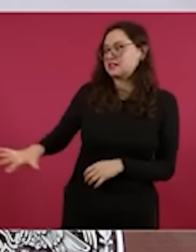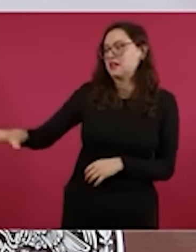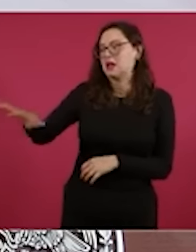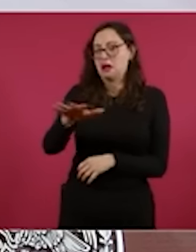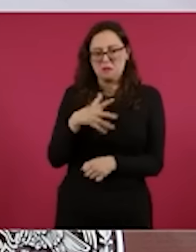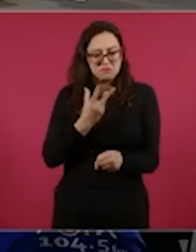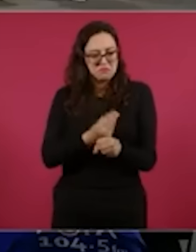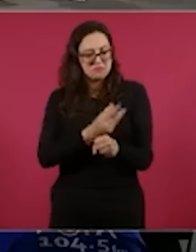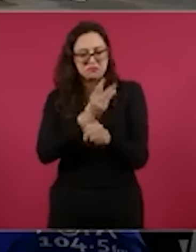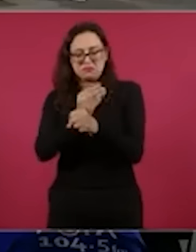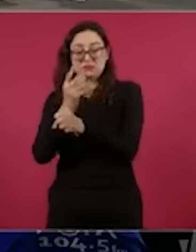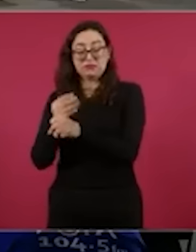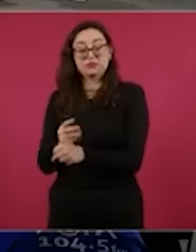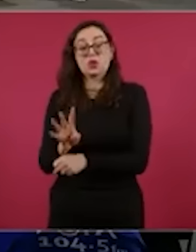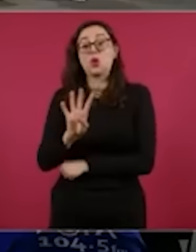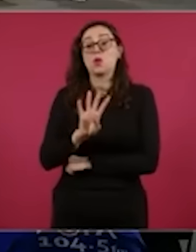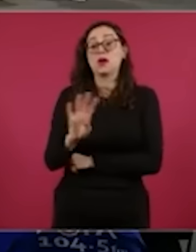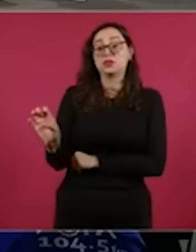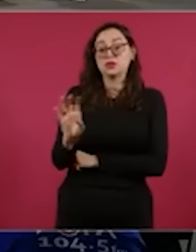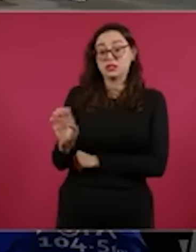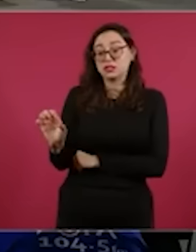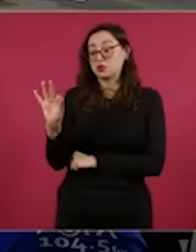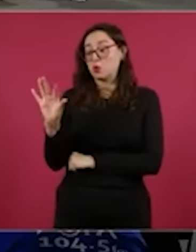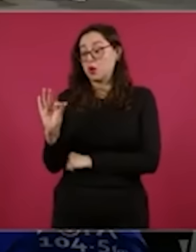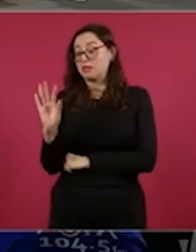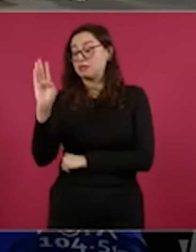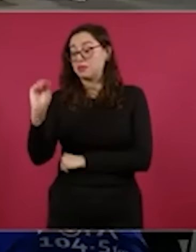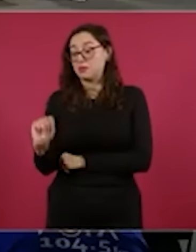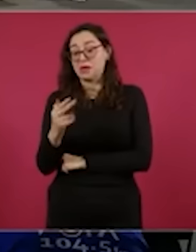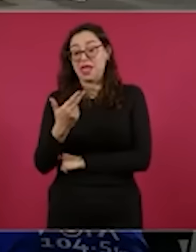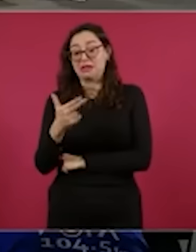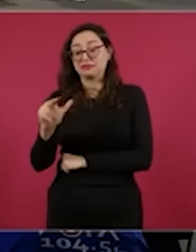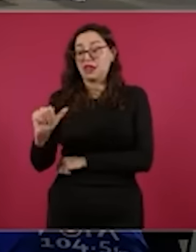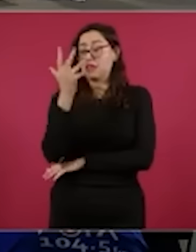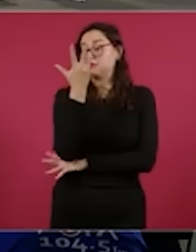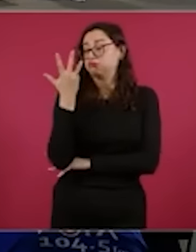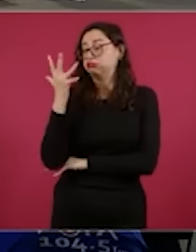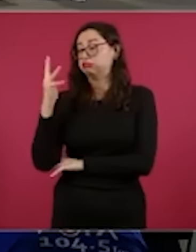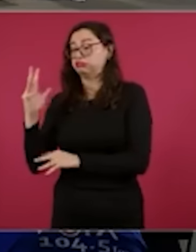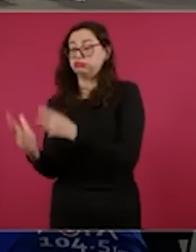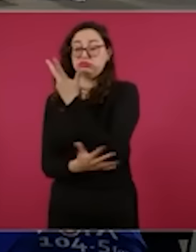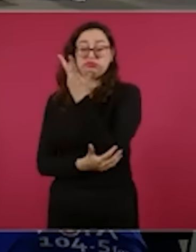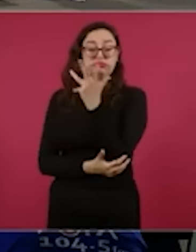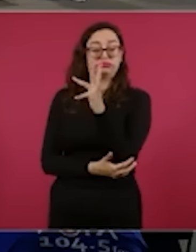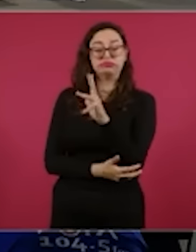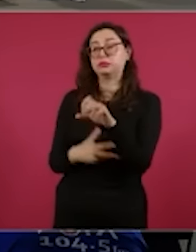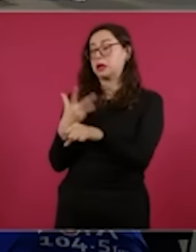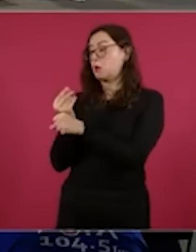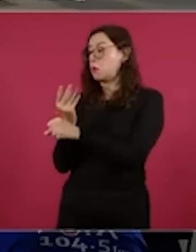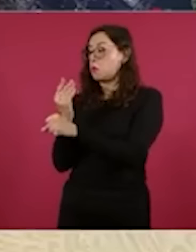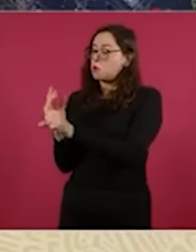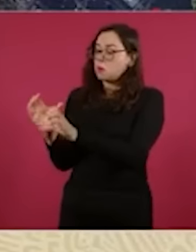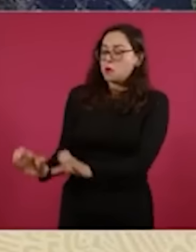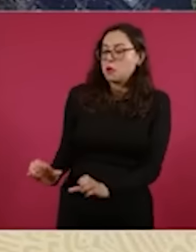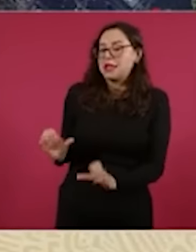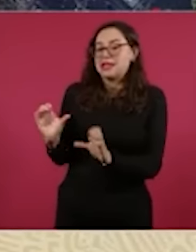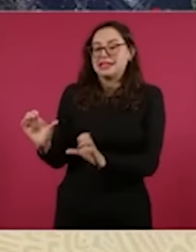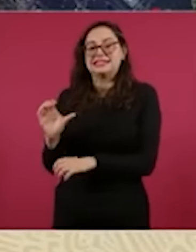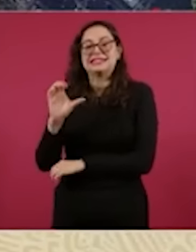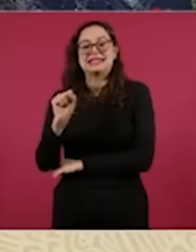hay 449 hectáreas de áreas verdes rehabilitadas y 60 hectáreas de